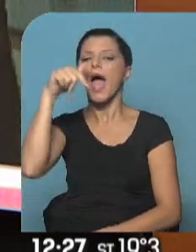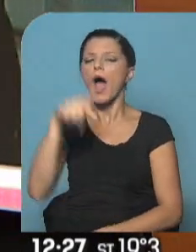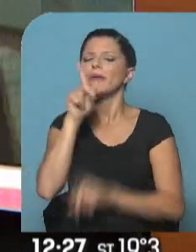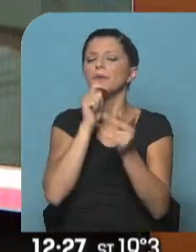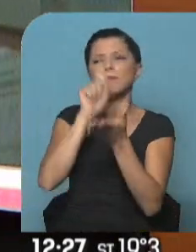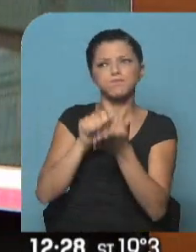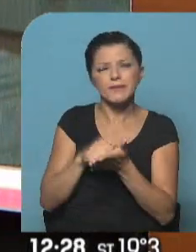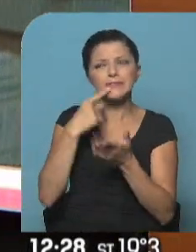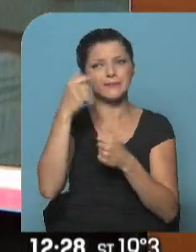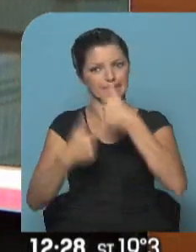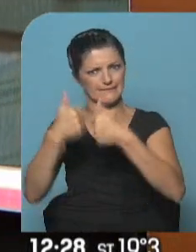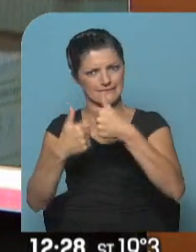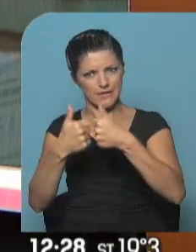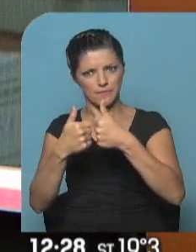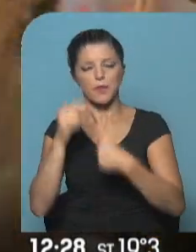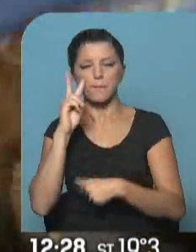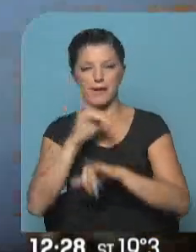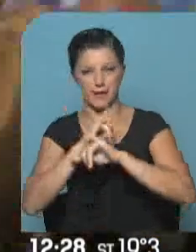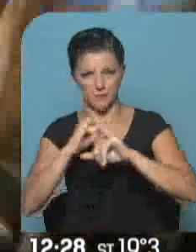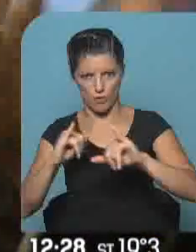escenario muy reñido. Vemos un informe y lo analizamos.